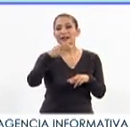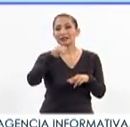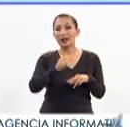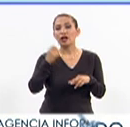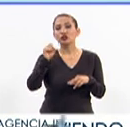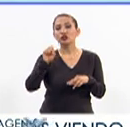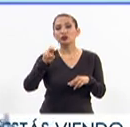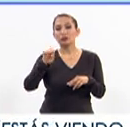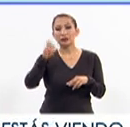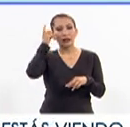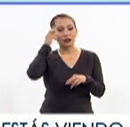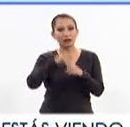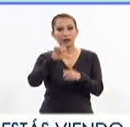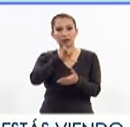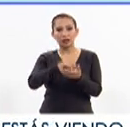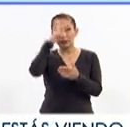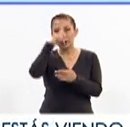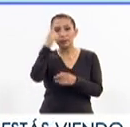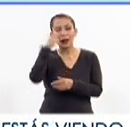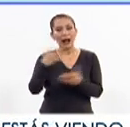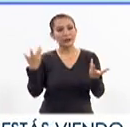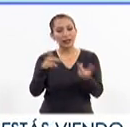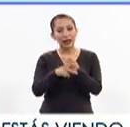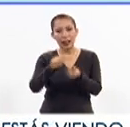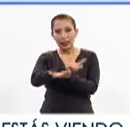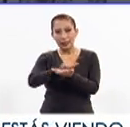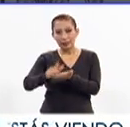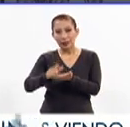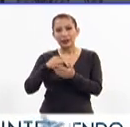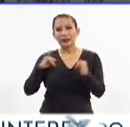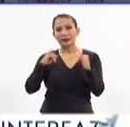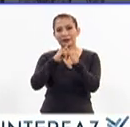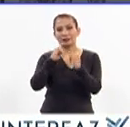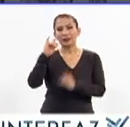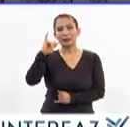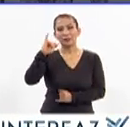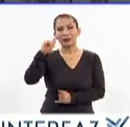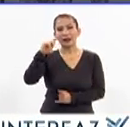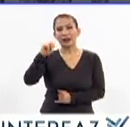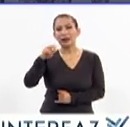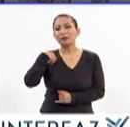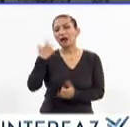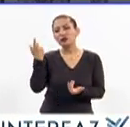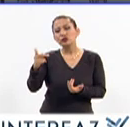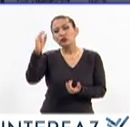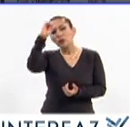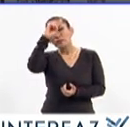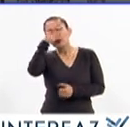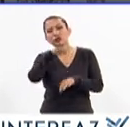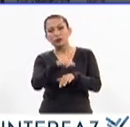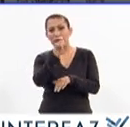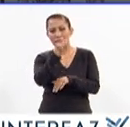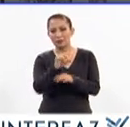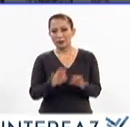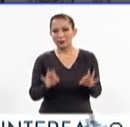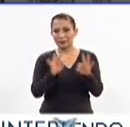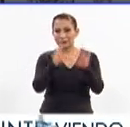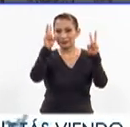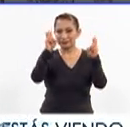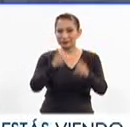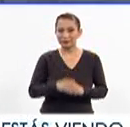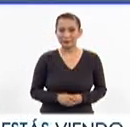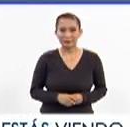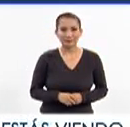Sánchez, subdirector del Centro Mexicano para la Producción Más Limpia del Instituto Politécnico Nacional, nos dará su perspectiva sobre este importante